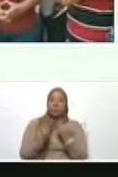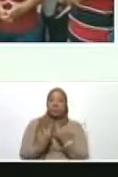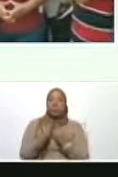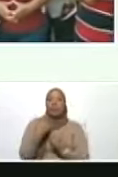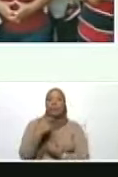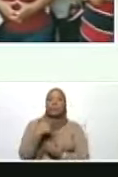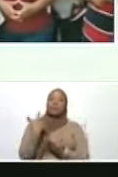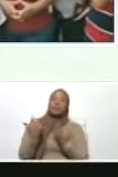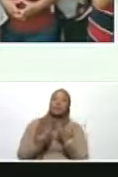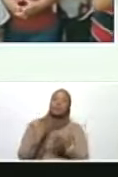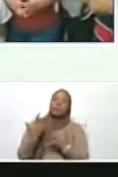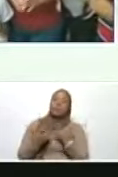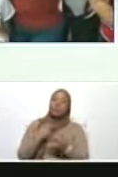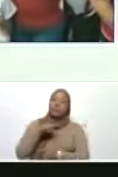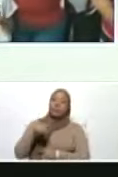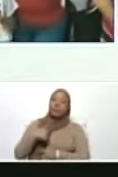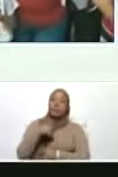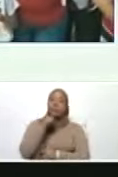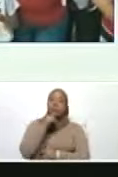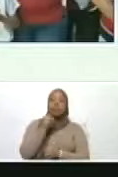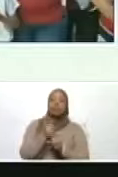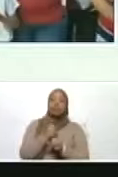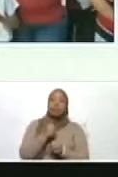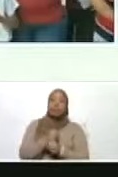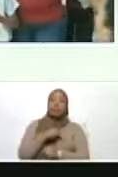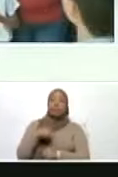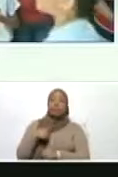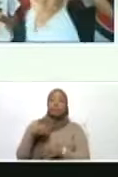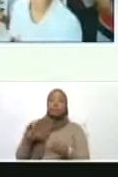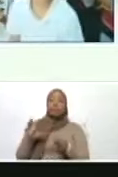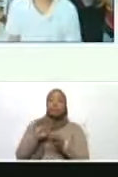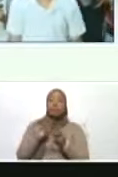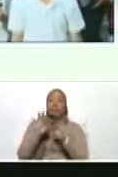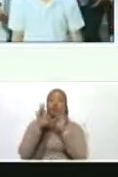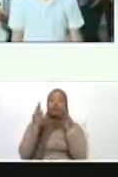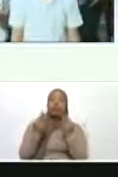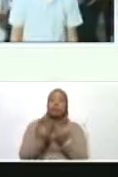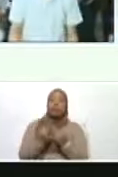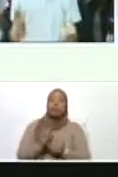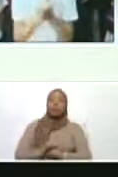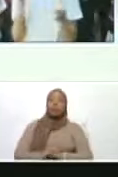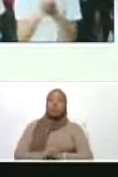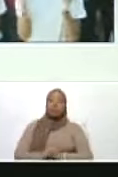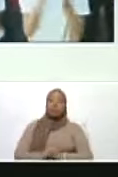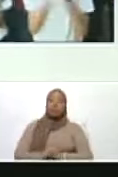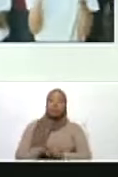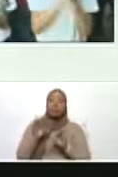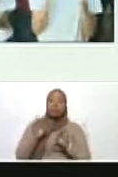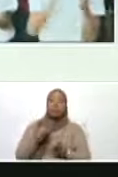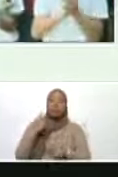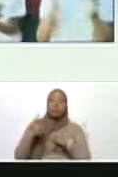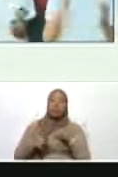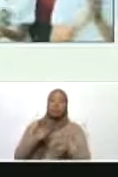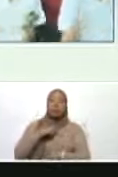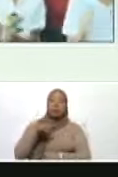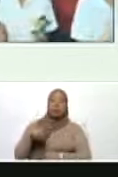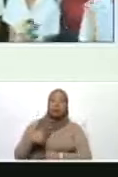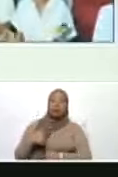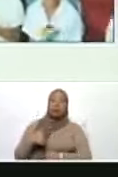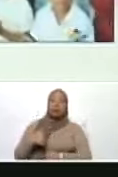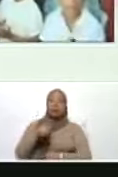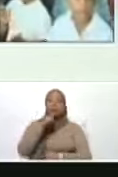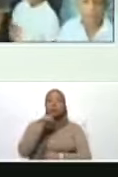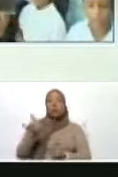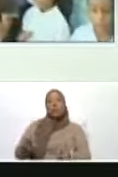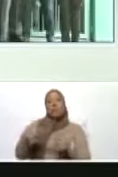tenemos que levantar los valores de la familia, la unión familiar. Y así me despido, con